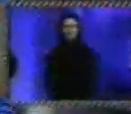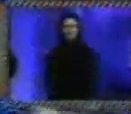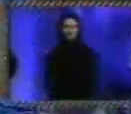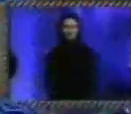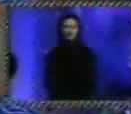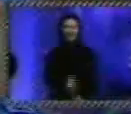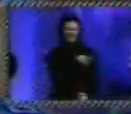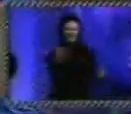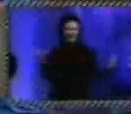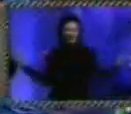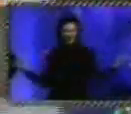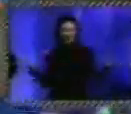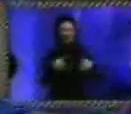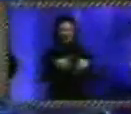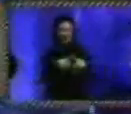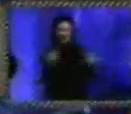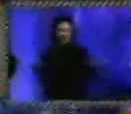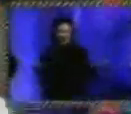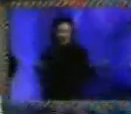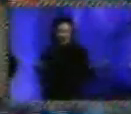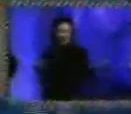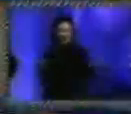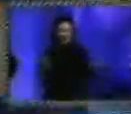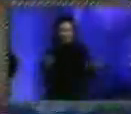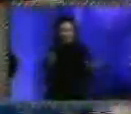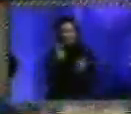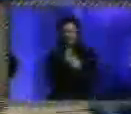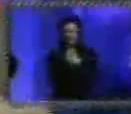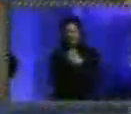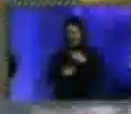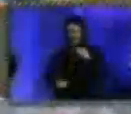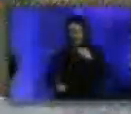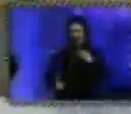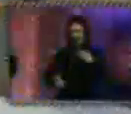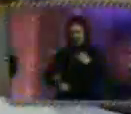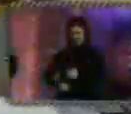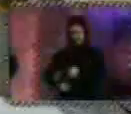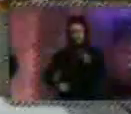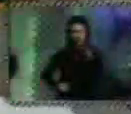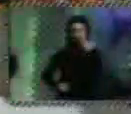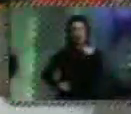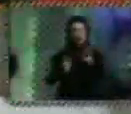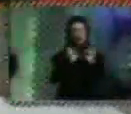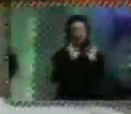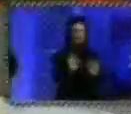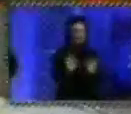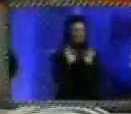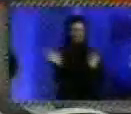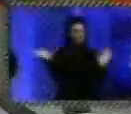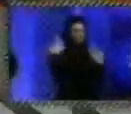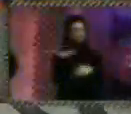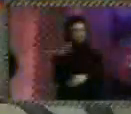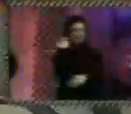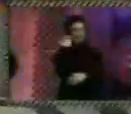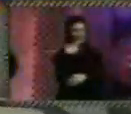¿Este qué coño es? Mi tanga tiene un color especial. De que una